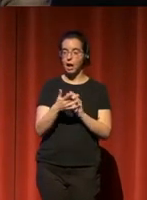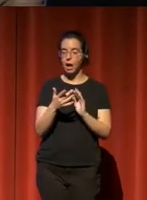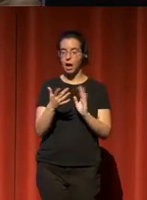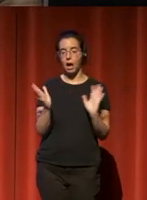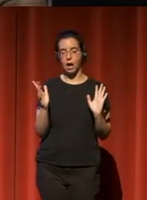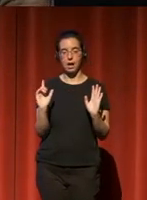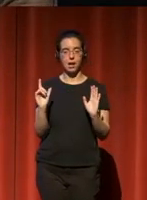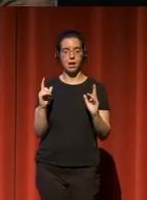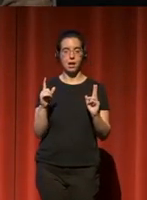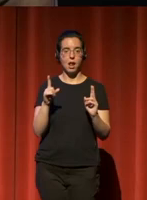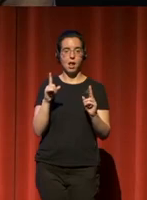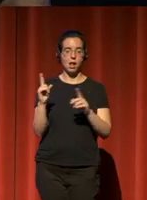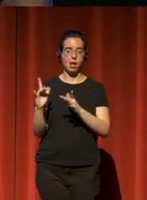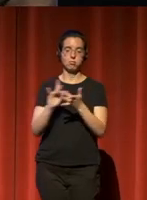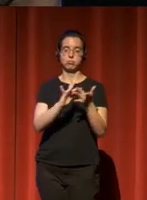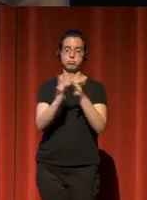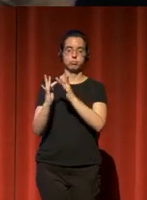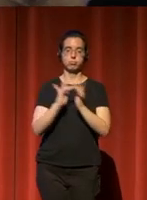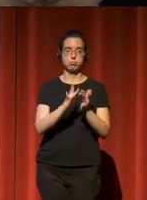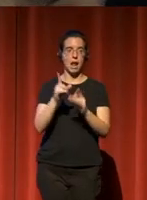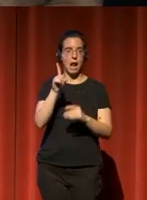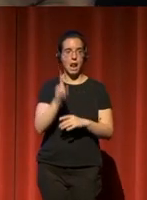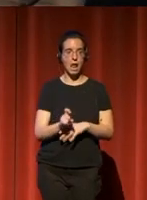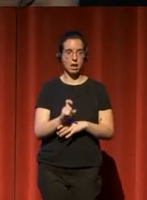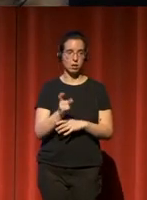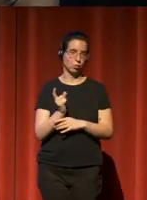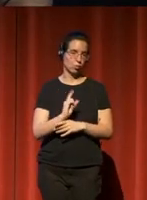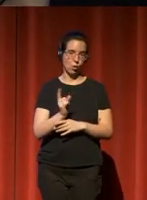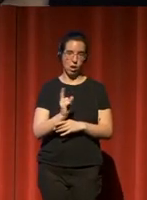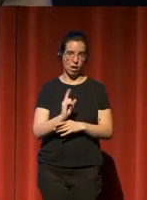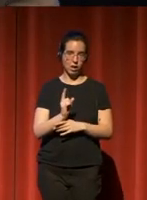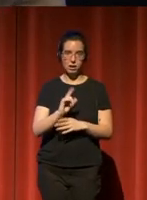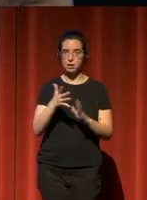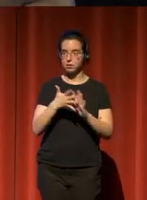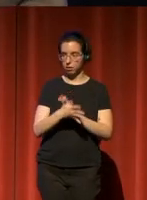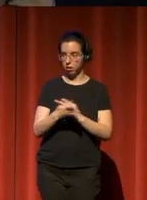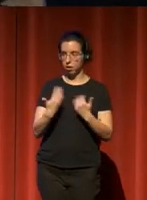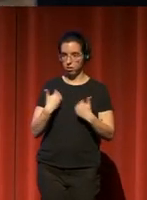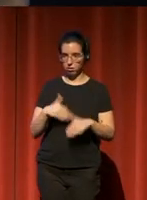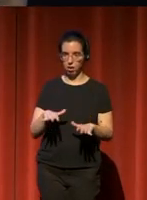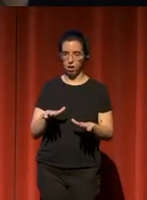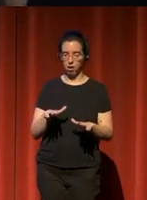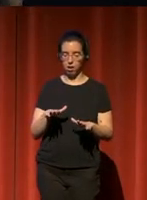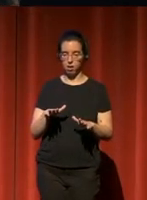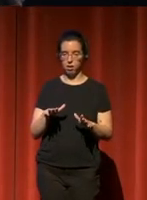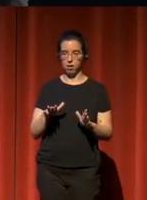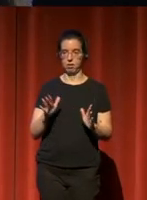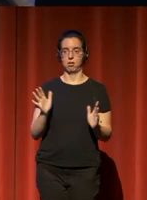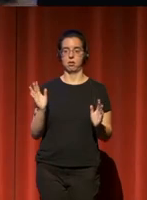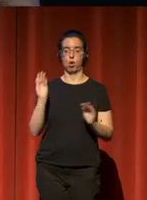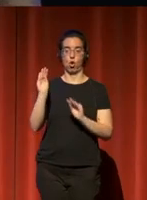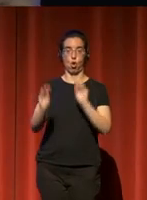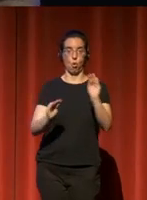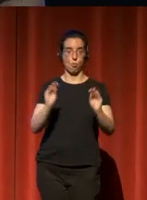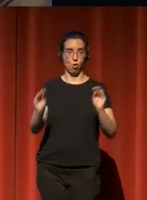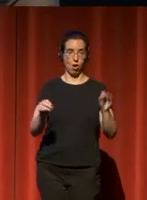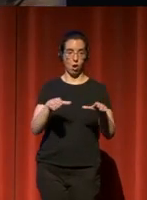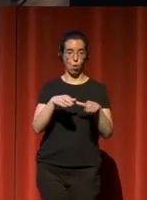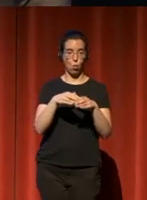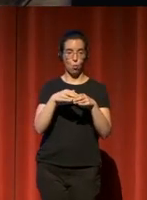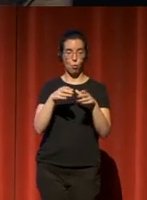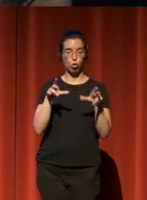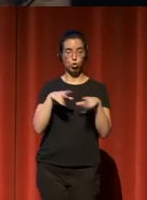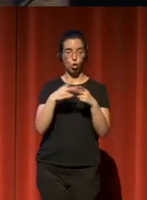sí es decir ya es es mucho no conseguir eh llegar a a grupos sociales que